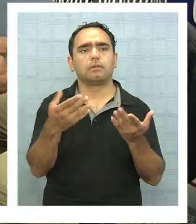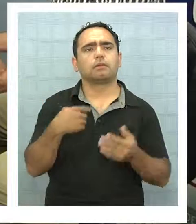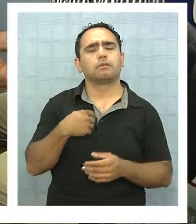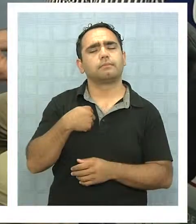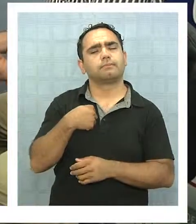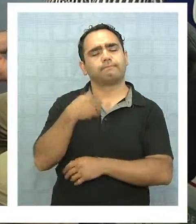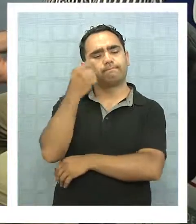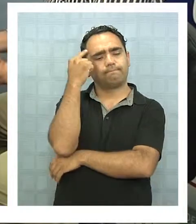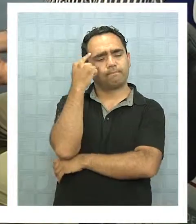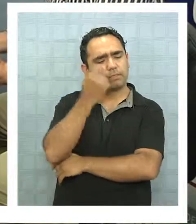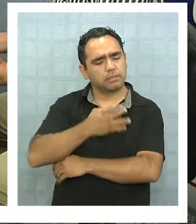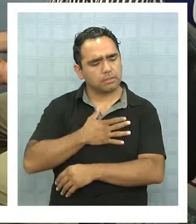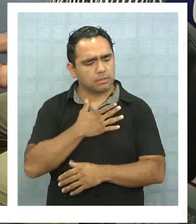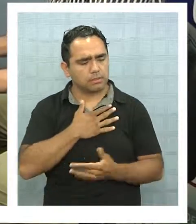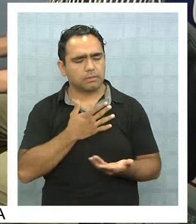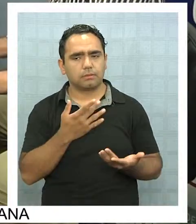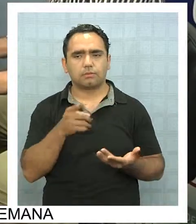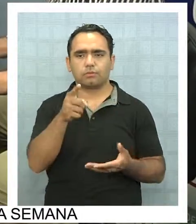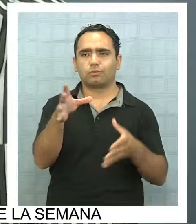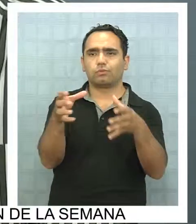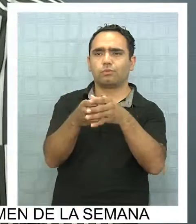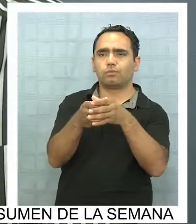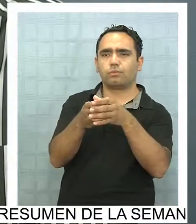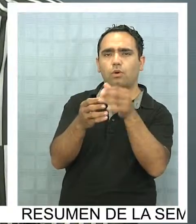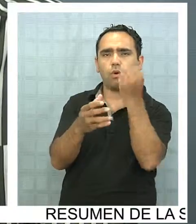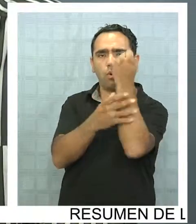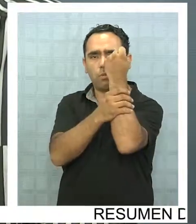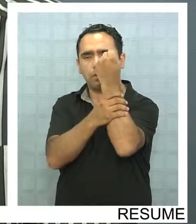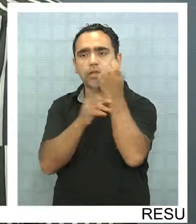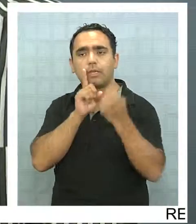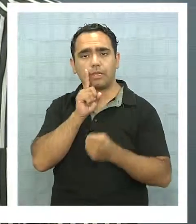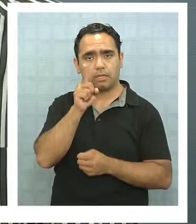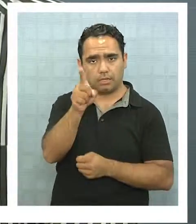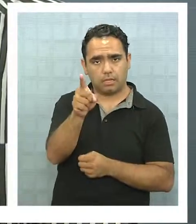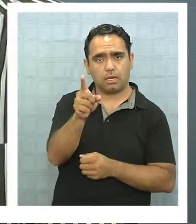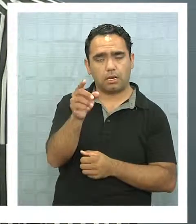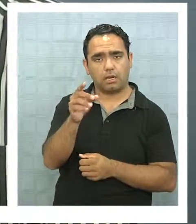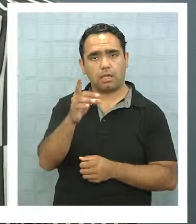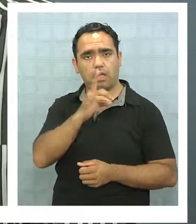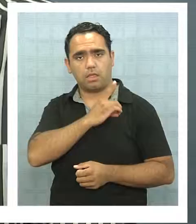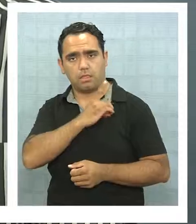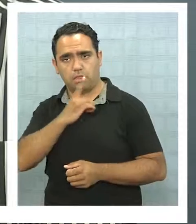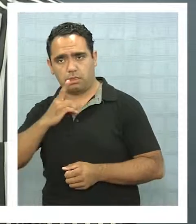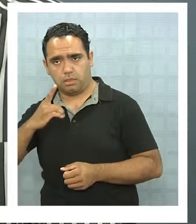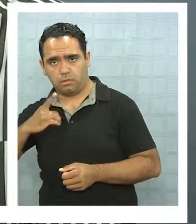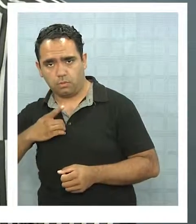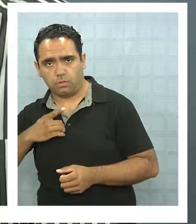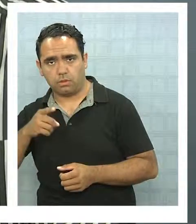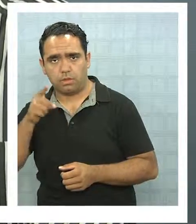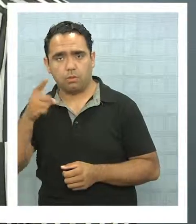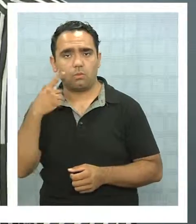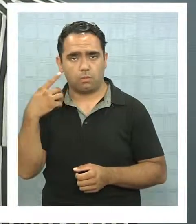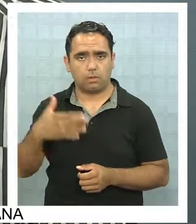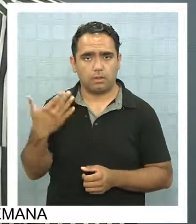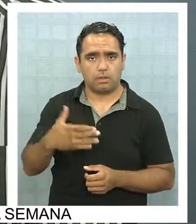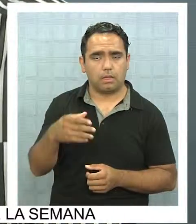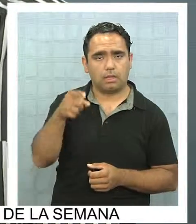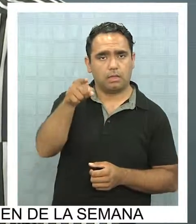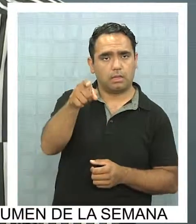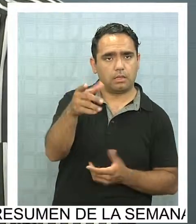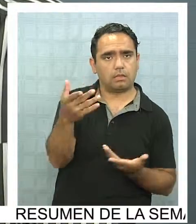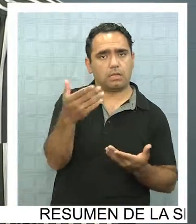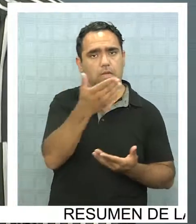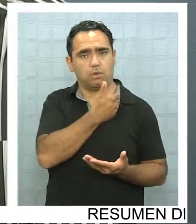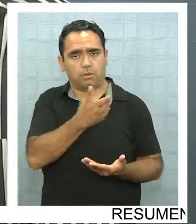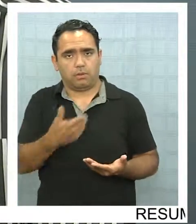Uno dice, bueno, por ejemplo, el Partido Comunista tiene una bancada, ¿cierto?, de diputados importante, tiene un peso político importante